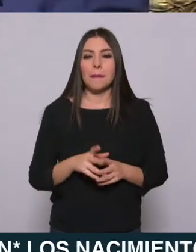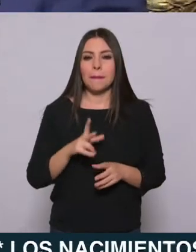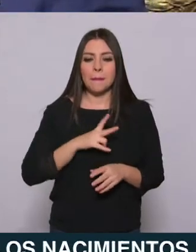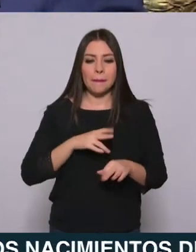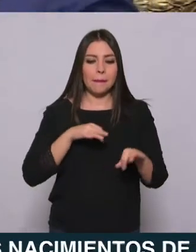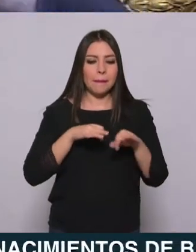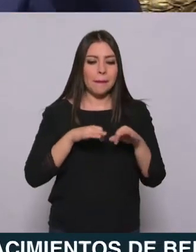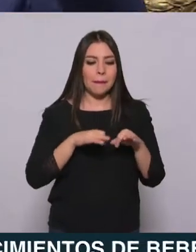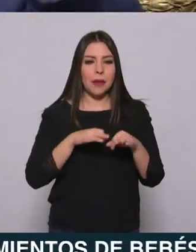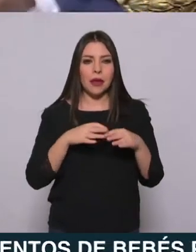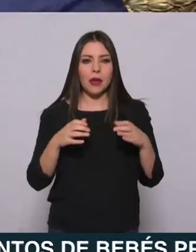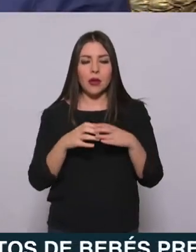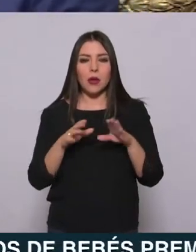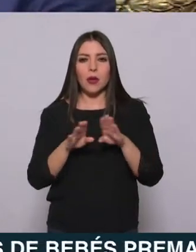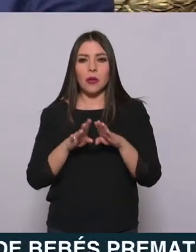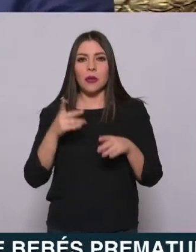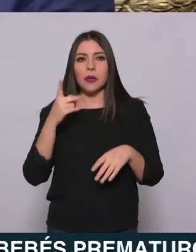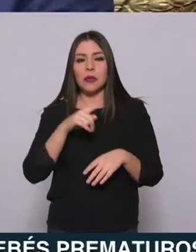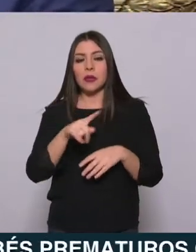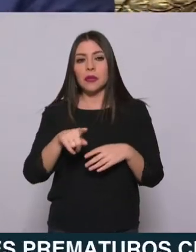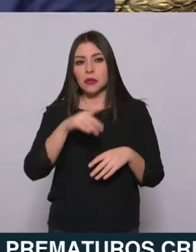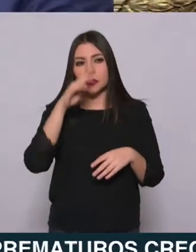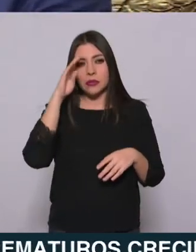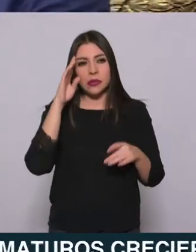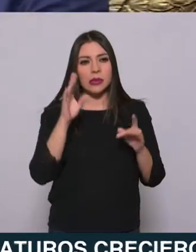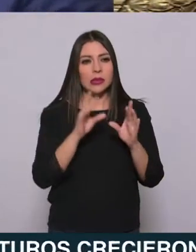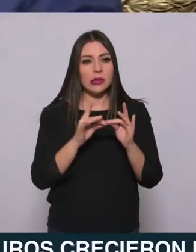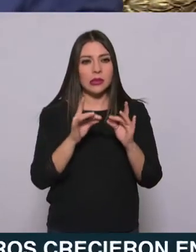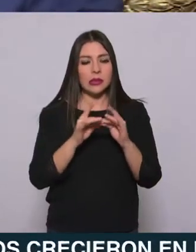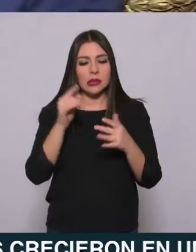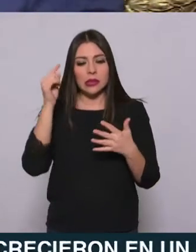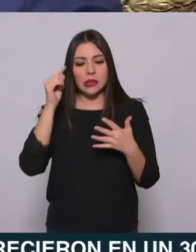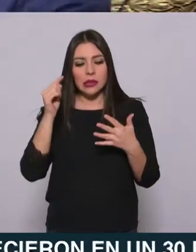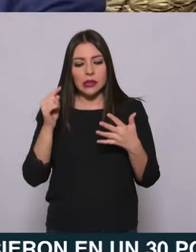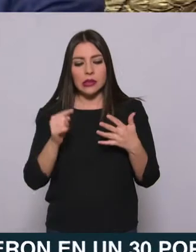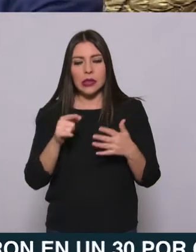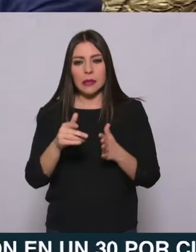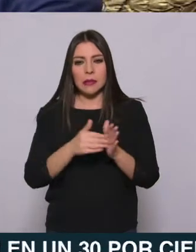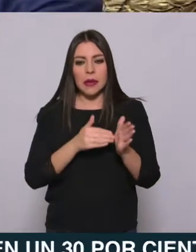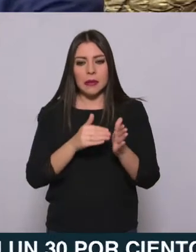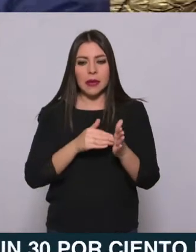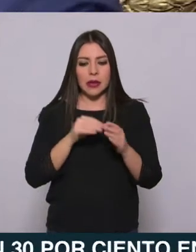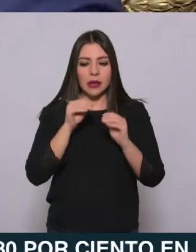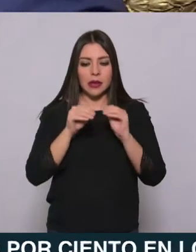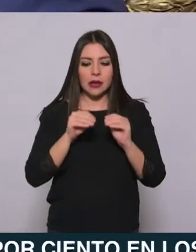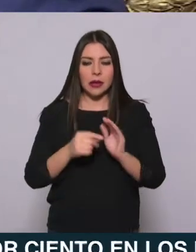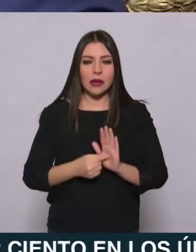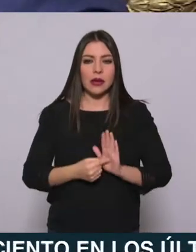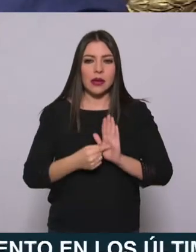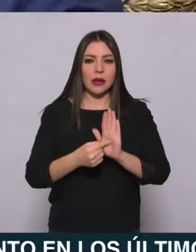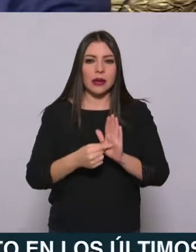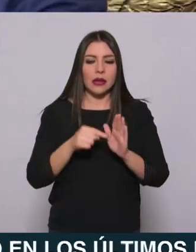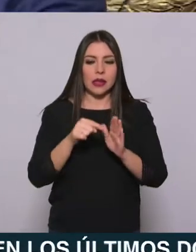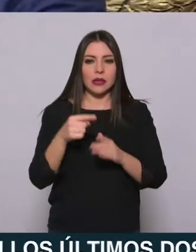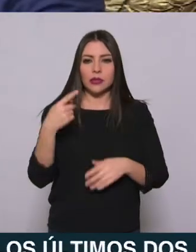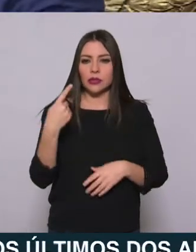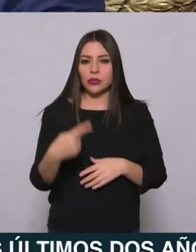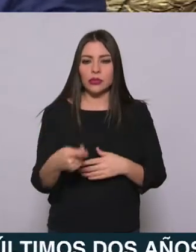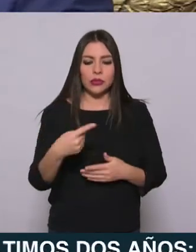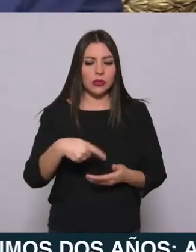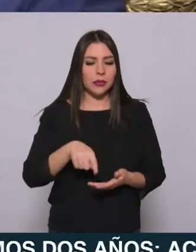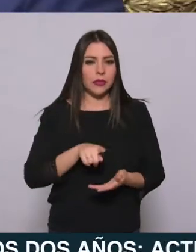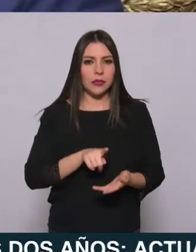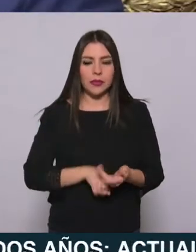trabajando. Se plantearon y se detallaron ahí en ese documento, que era un documento interno, pues